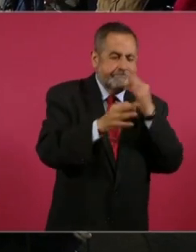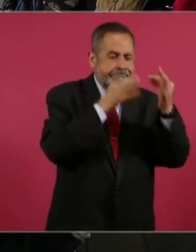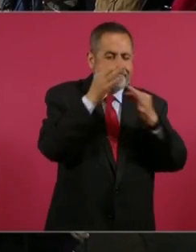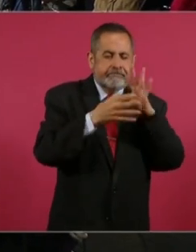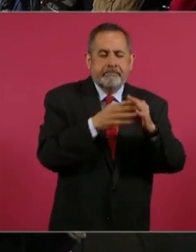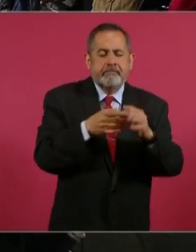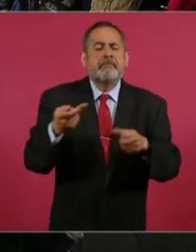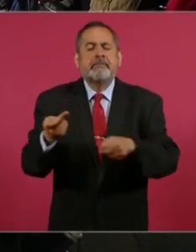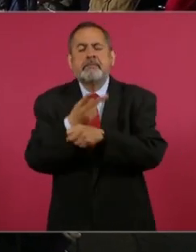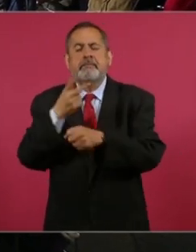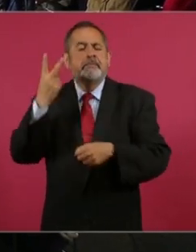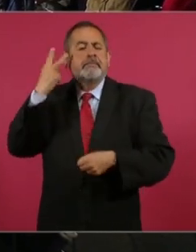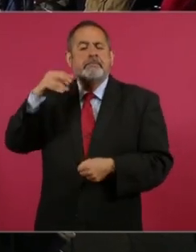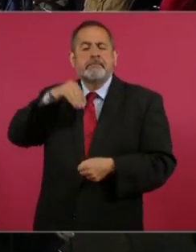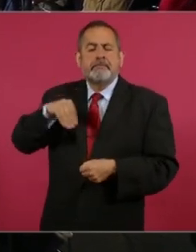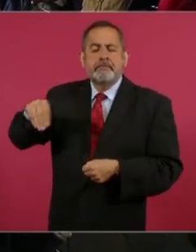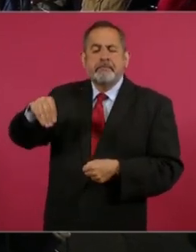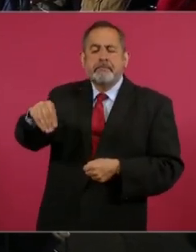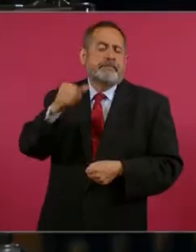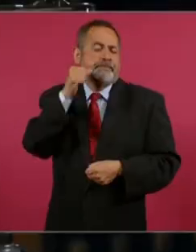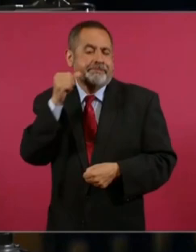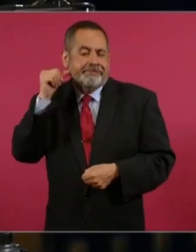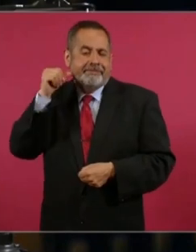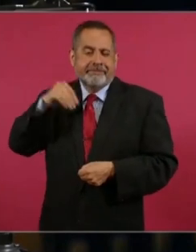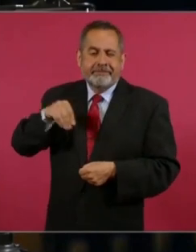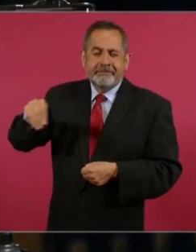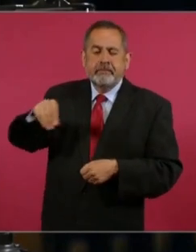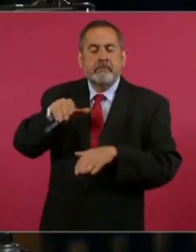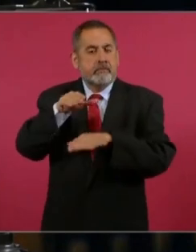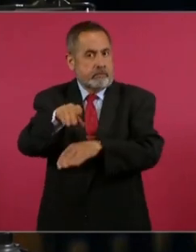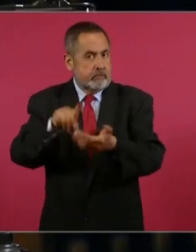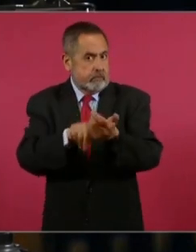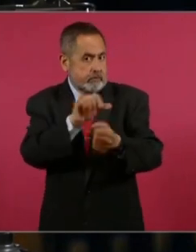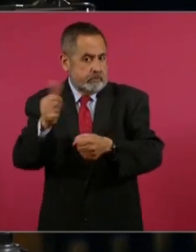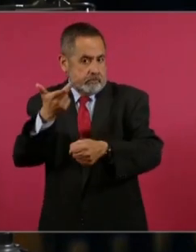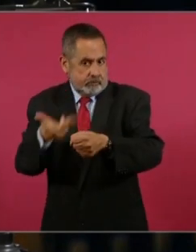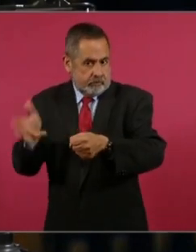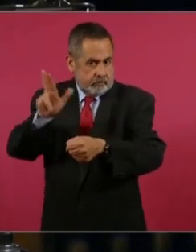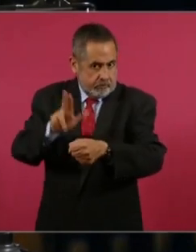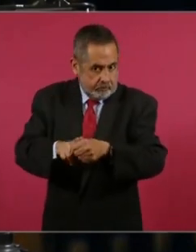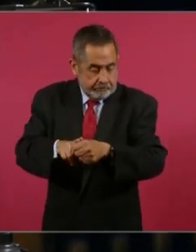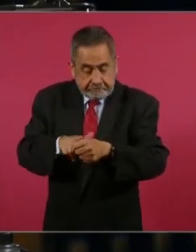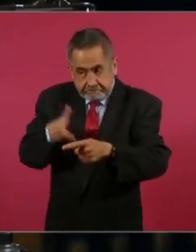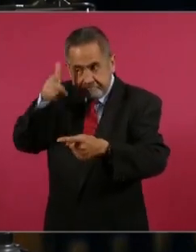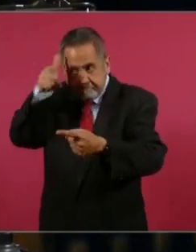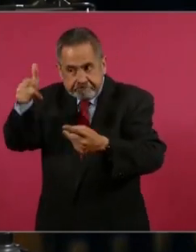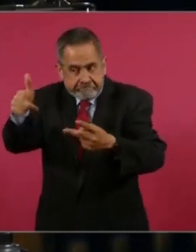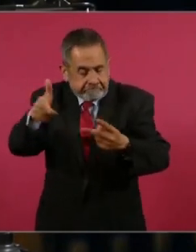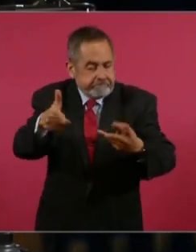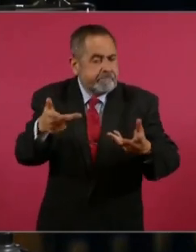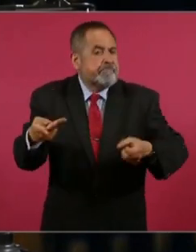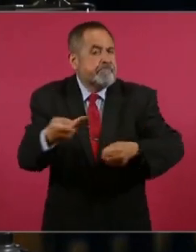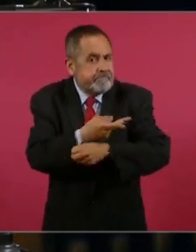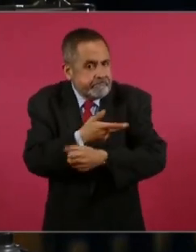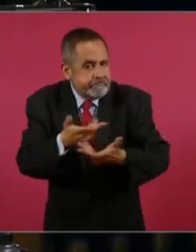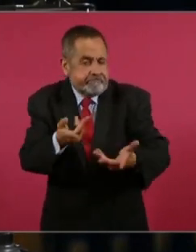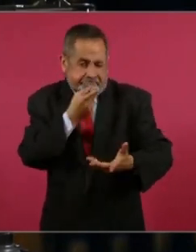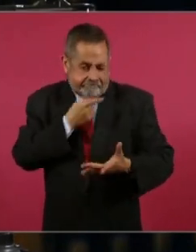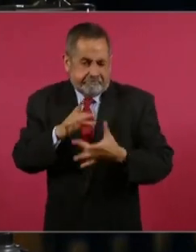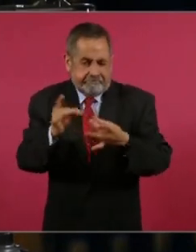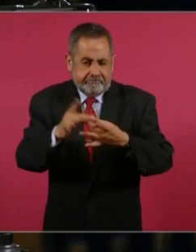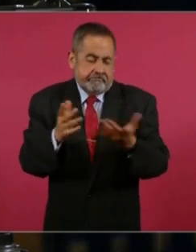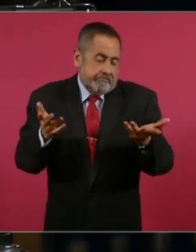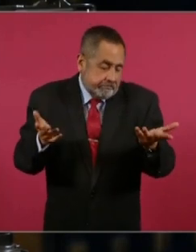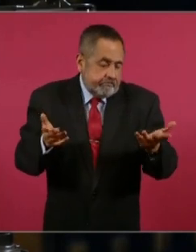cómo le fue en la gira que inició con este tema de los hospitales, qué hallazgos se encontró, y también conocer cómo